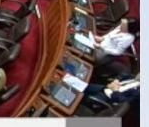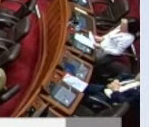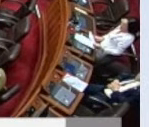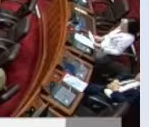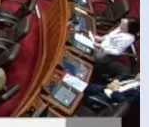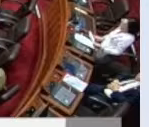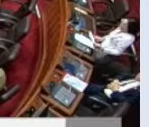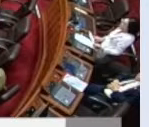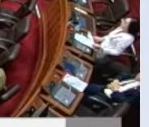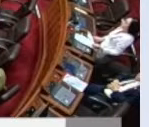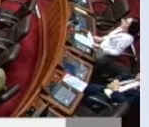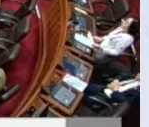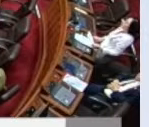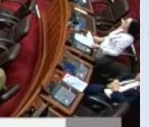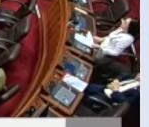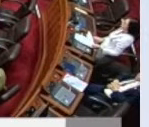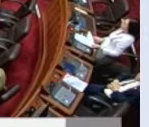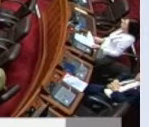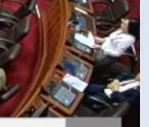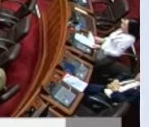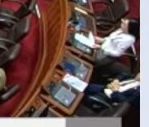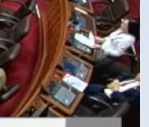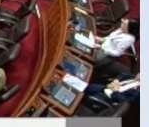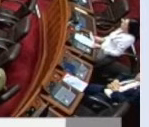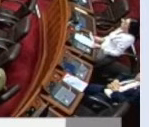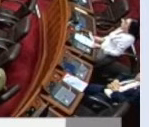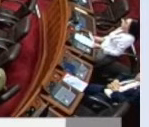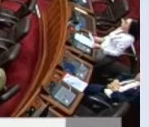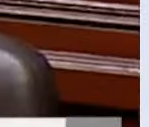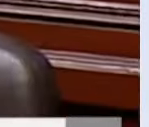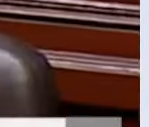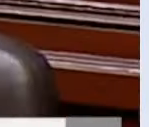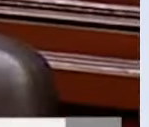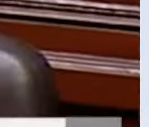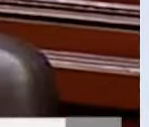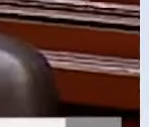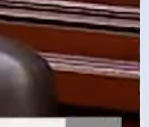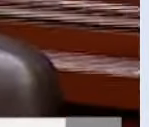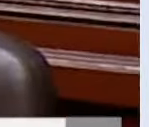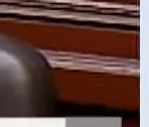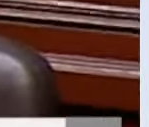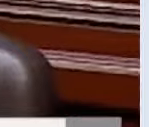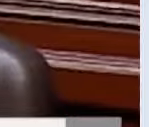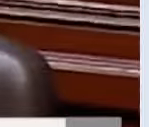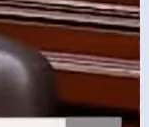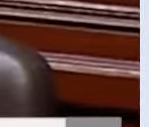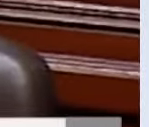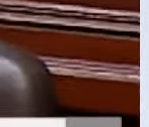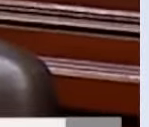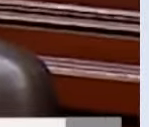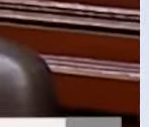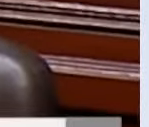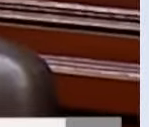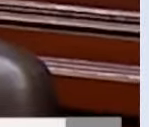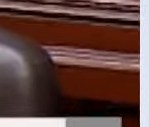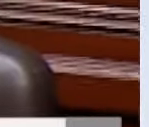colegas. Yo quiero empezar con la palabra transparencia. Y cuando hablamos de la palabra transparencia, tenemos que empezar mostrando